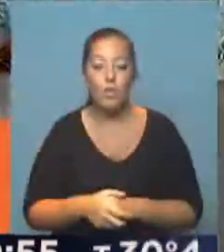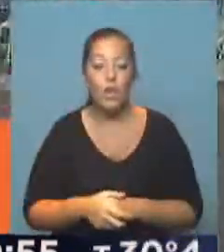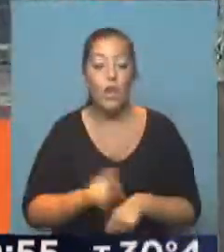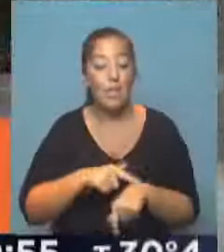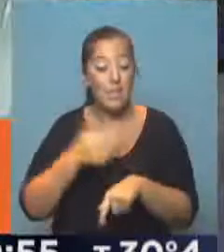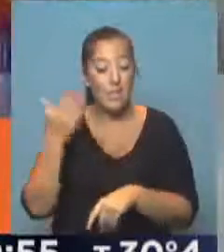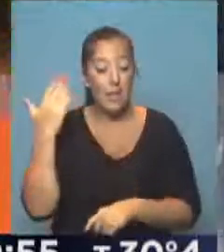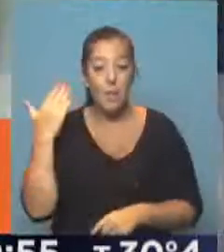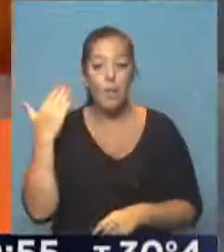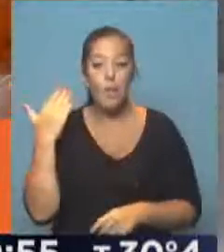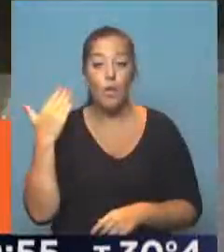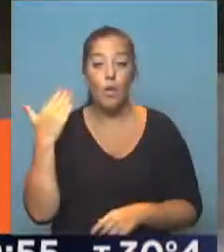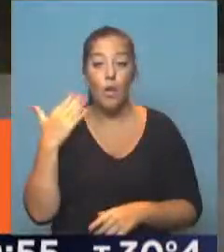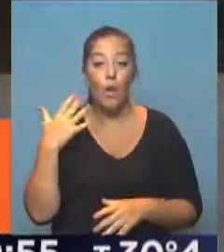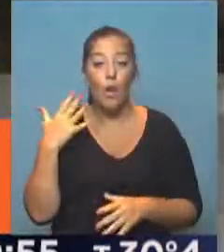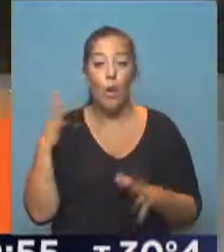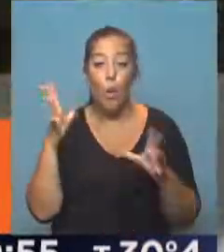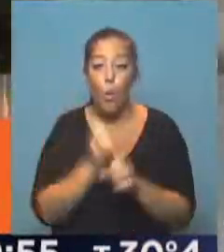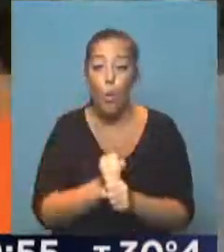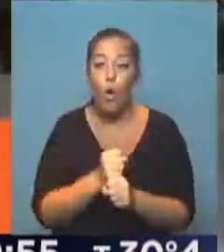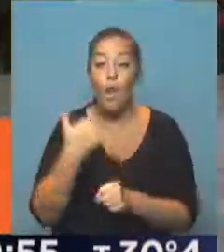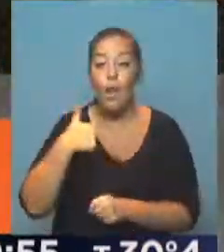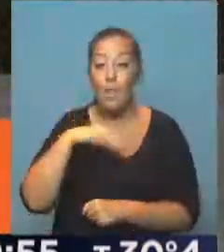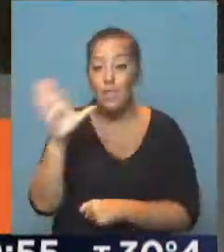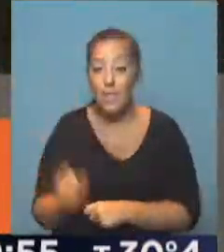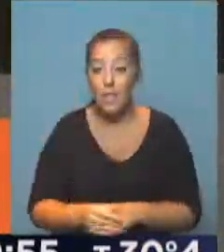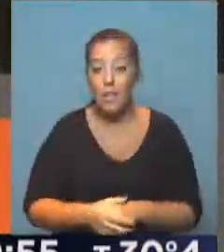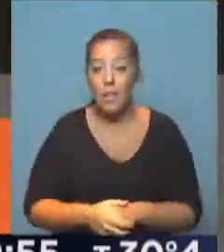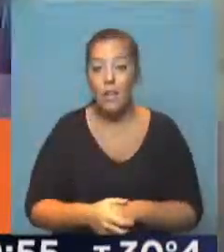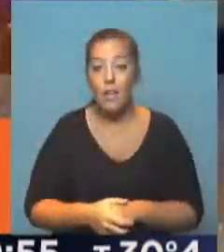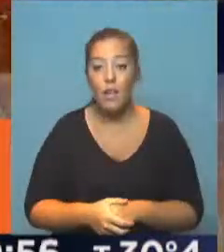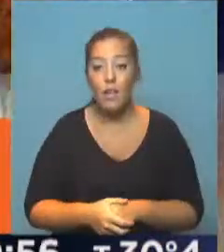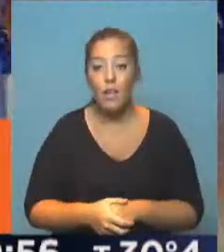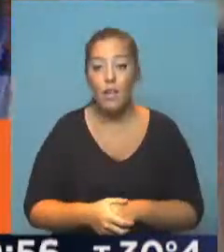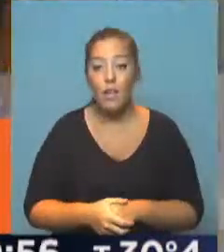de oscura de la Argentina, o sea, lo que pasó en el país,